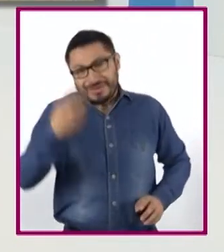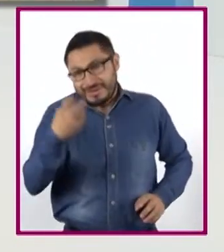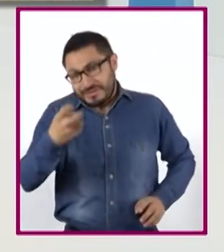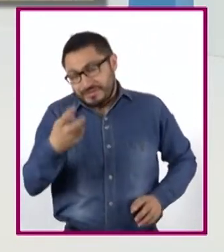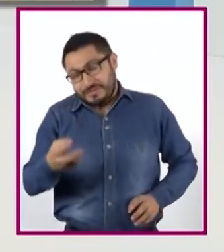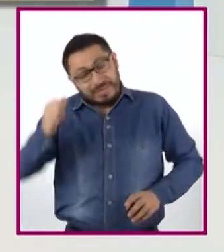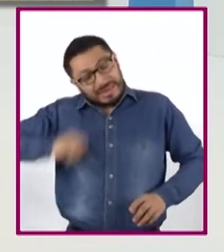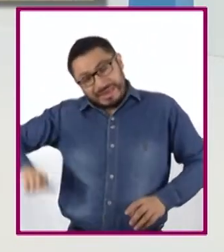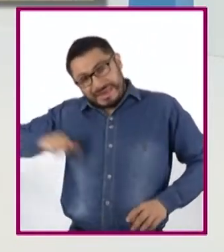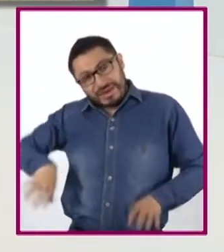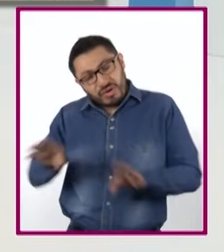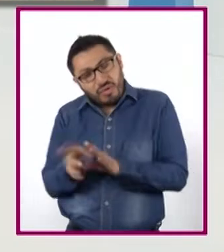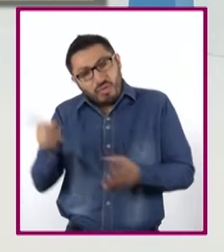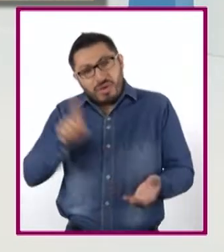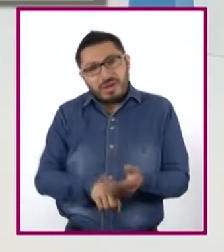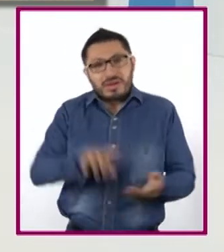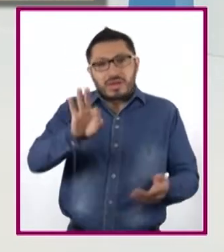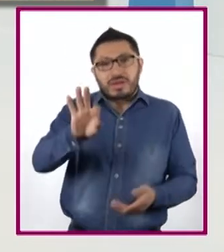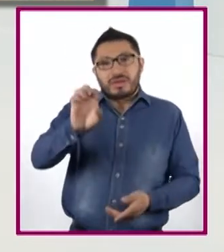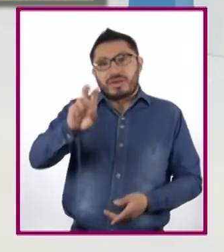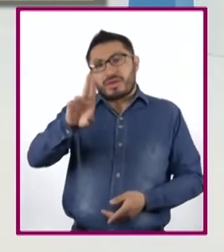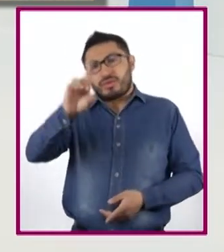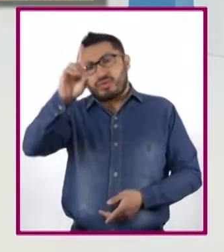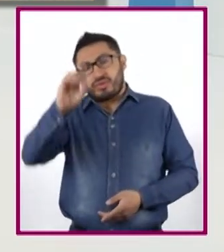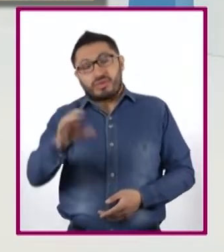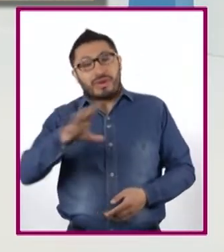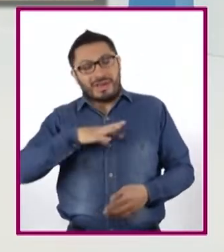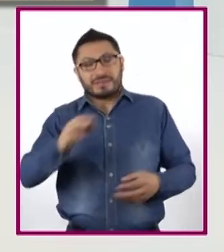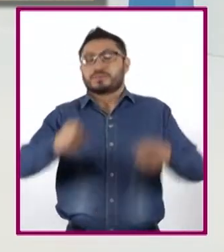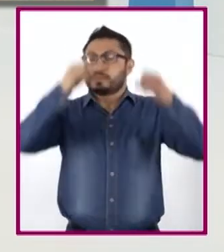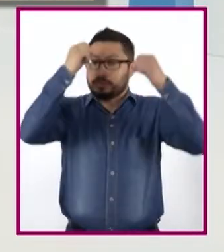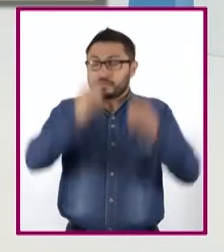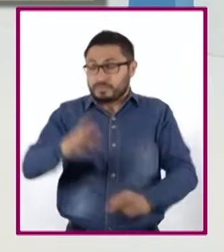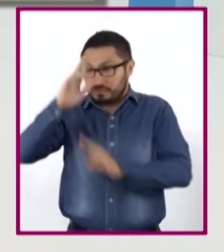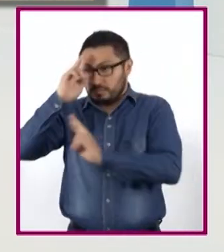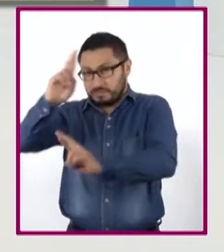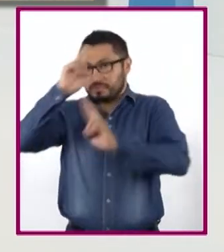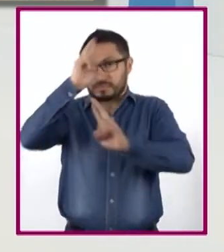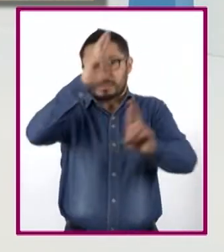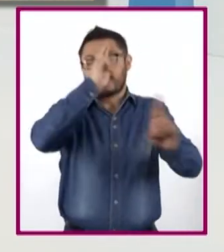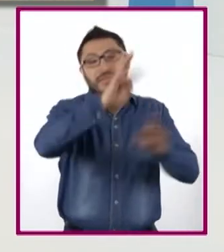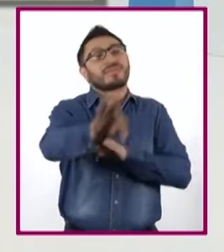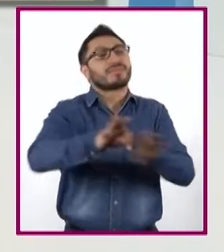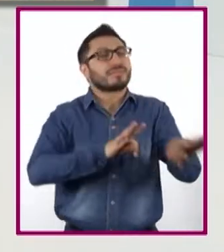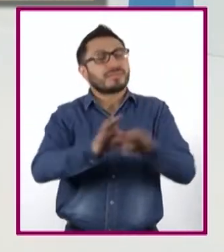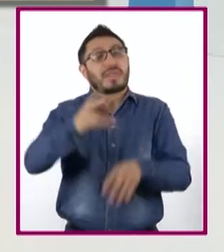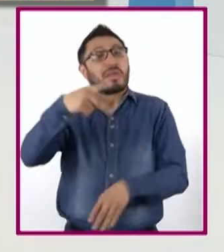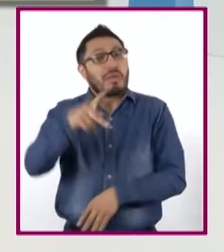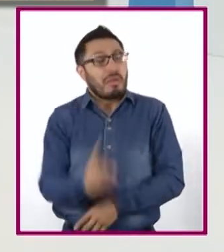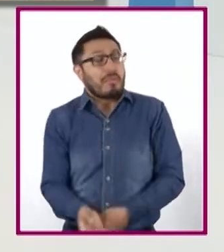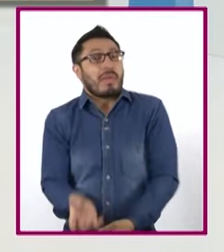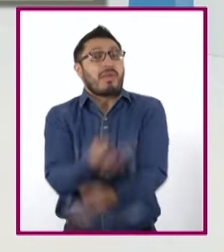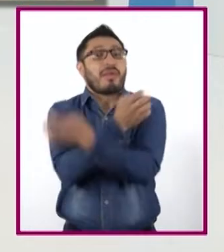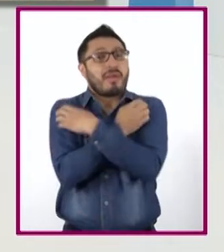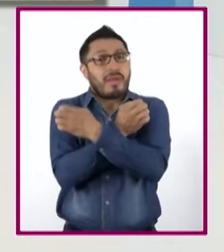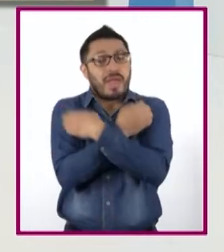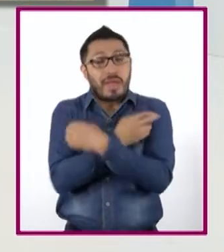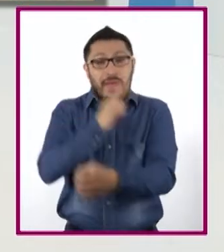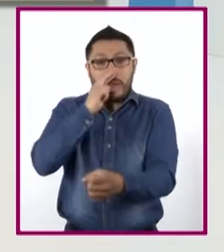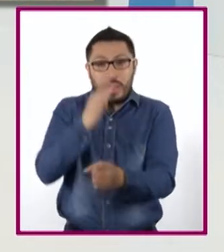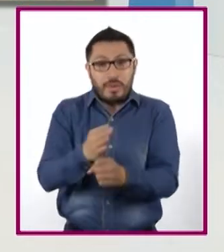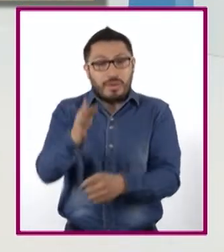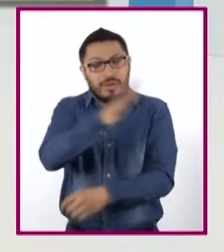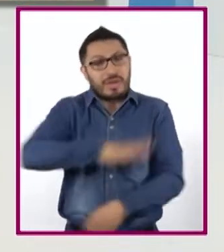un feudo, se tenía relativa seguridad en el respeto al producto del trabajo, pero la educación era responsabilidad